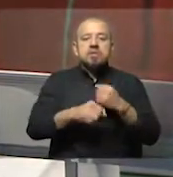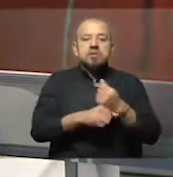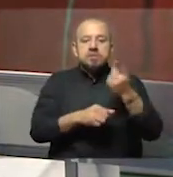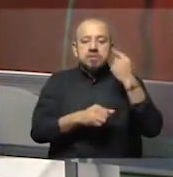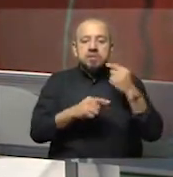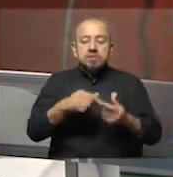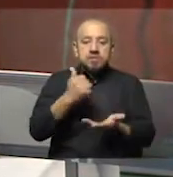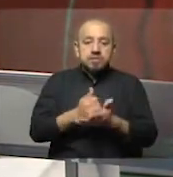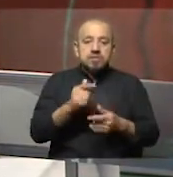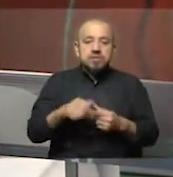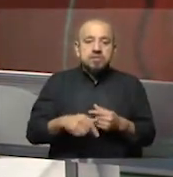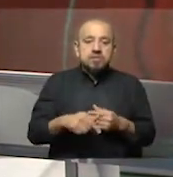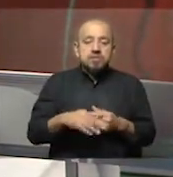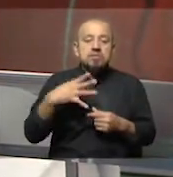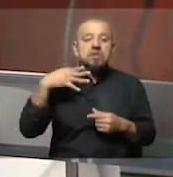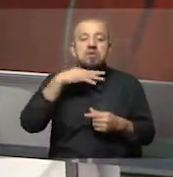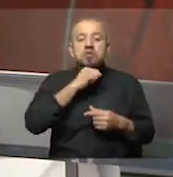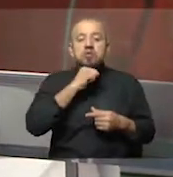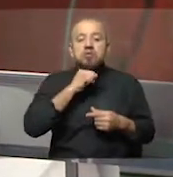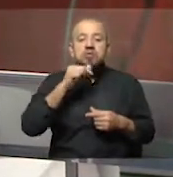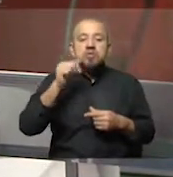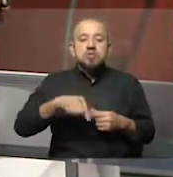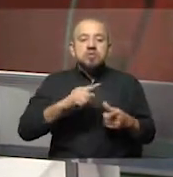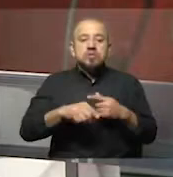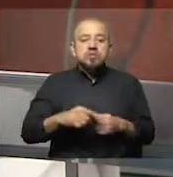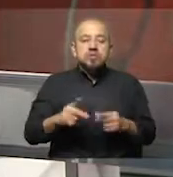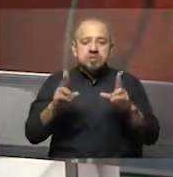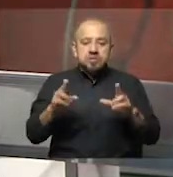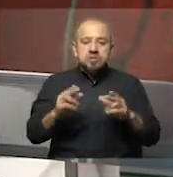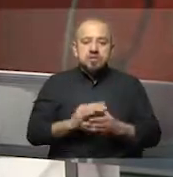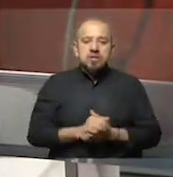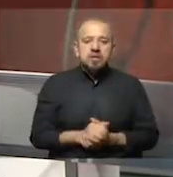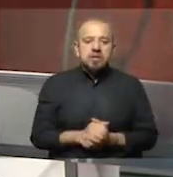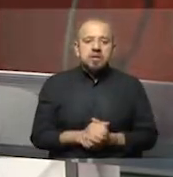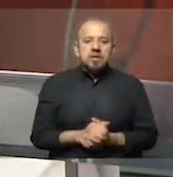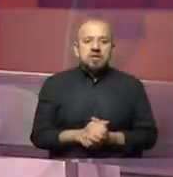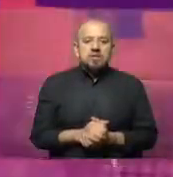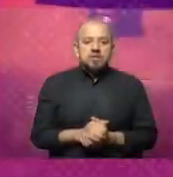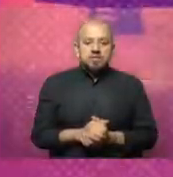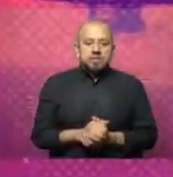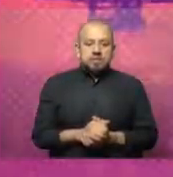en el mes de agosto con un fragmento de la entrevista que le hicimos